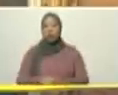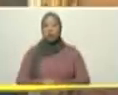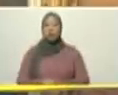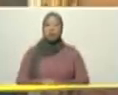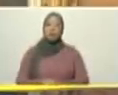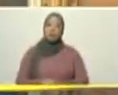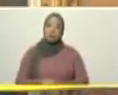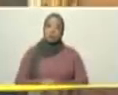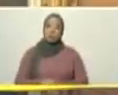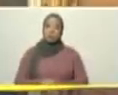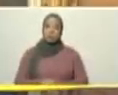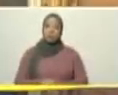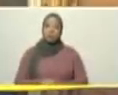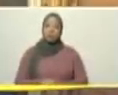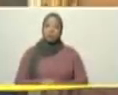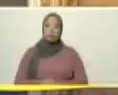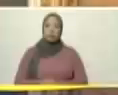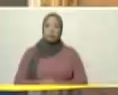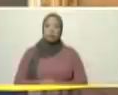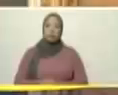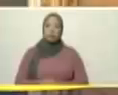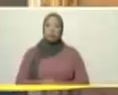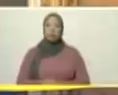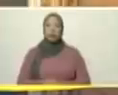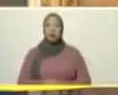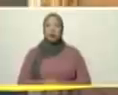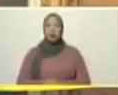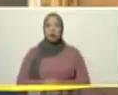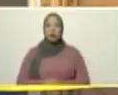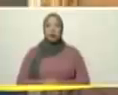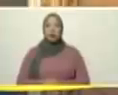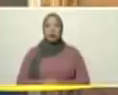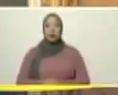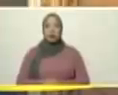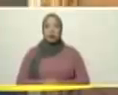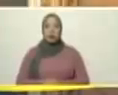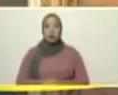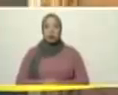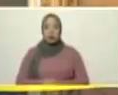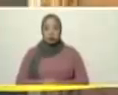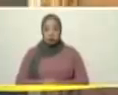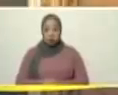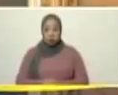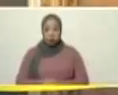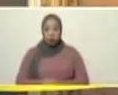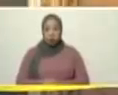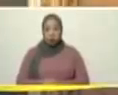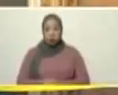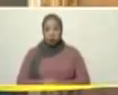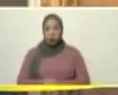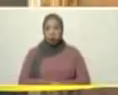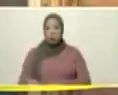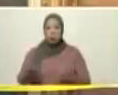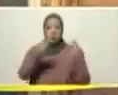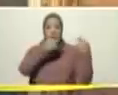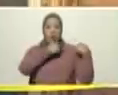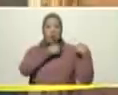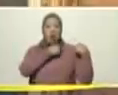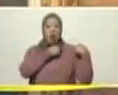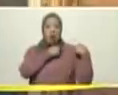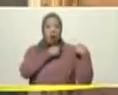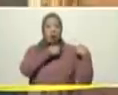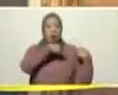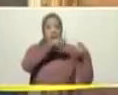un documental que creo que es el documental más completo que se haya hecho